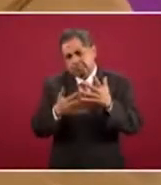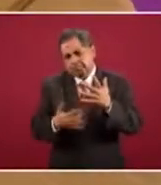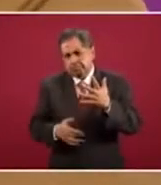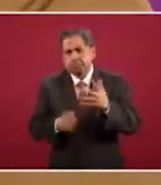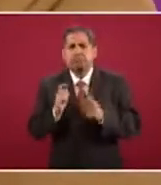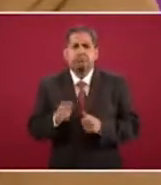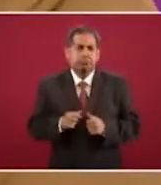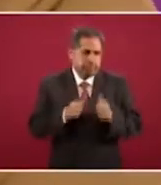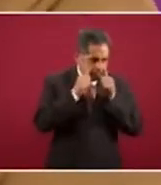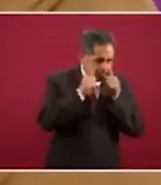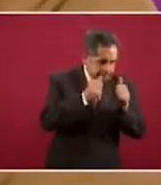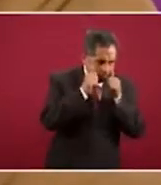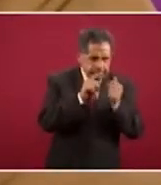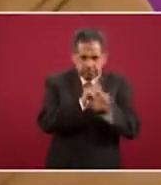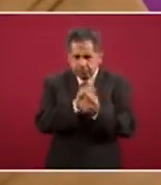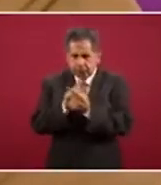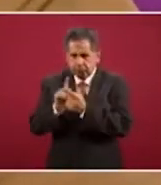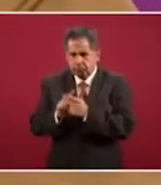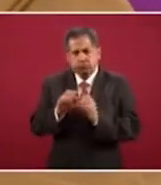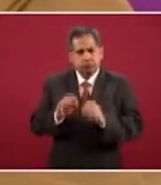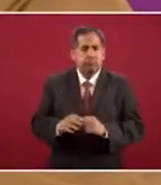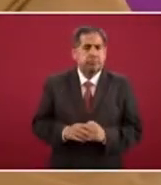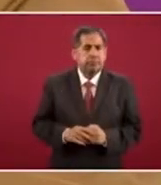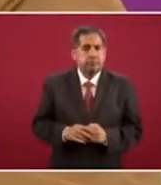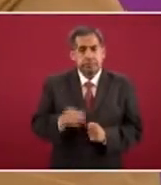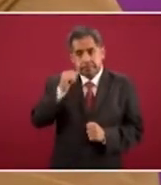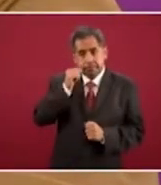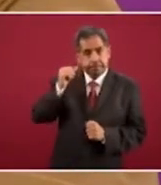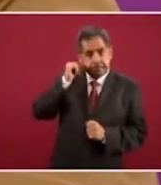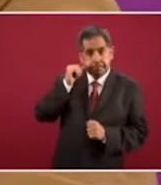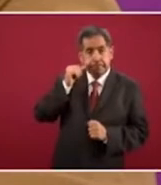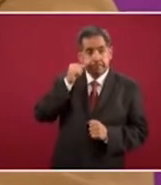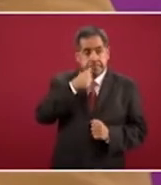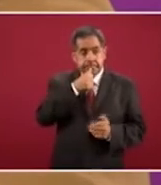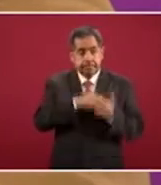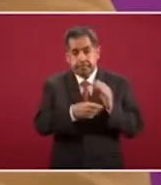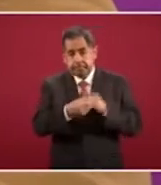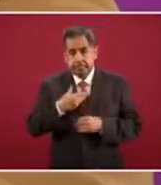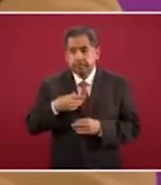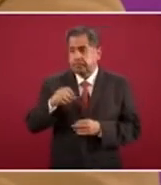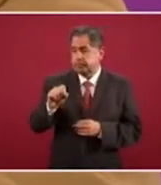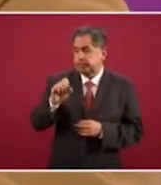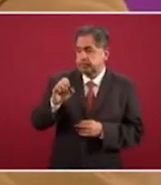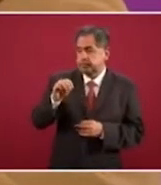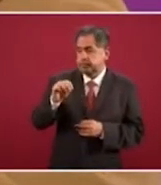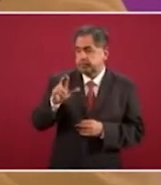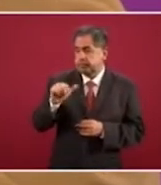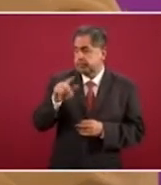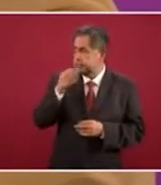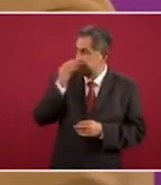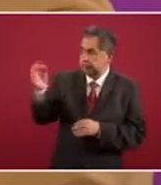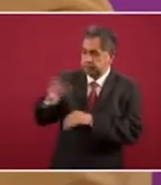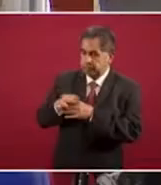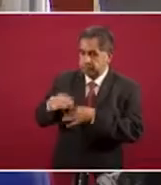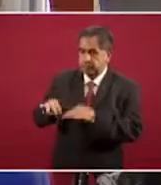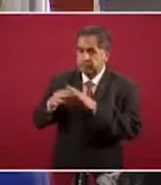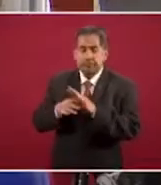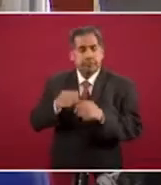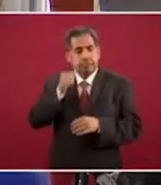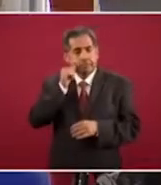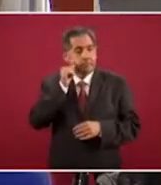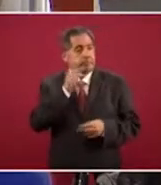Todavía el día de ayer recibimos en Semarnat, señor presidente, esto es muy importante,